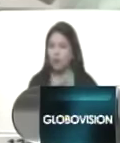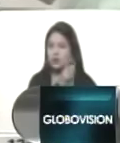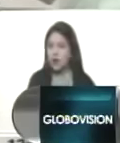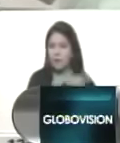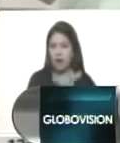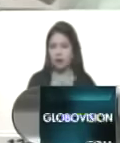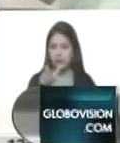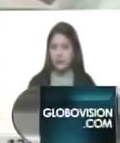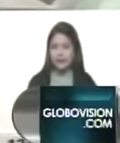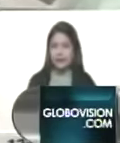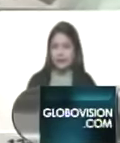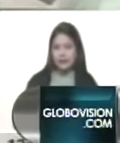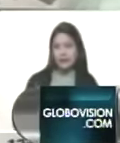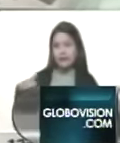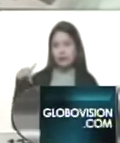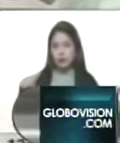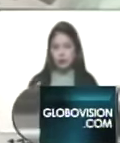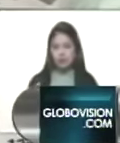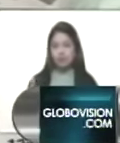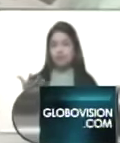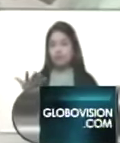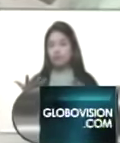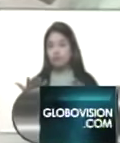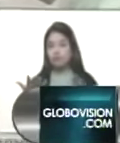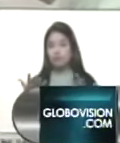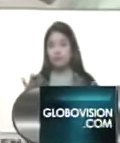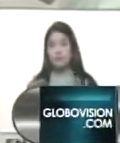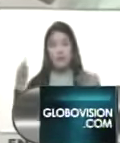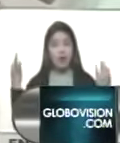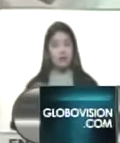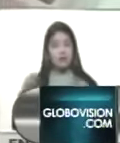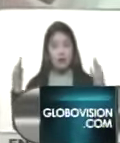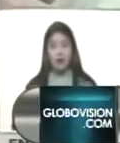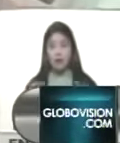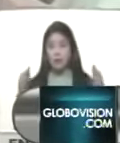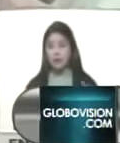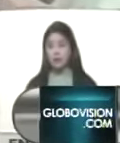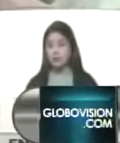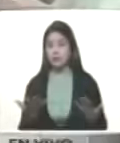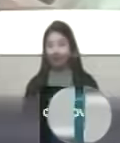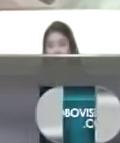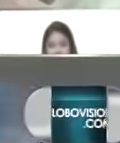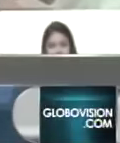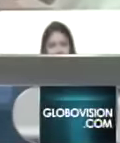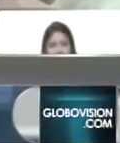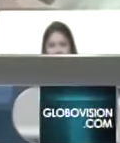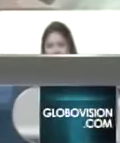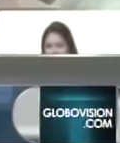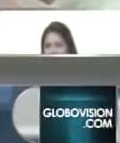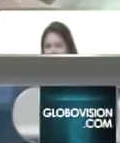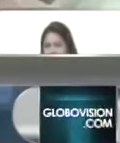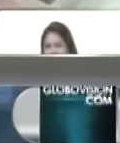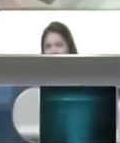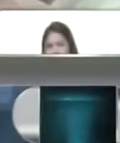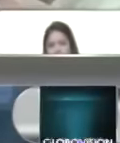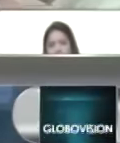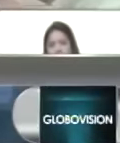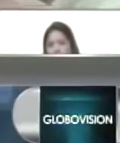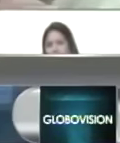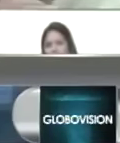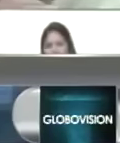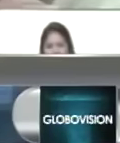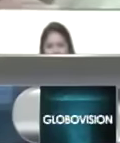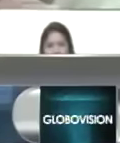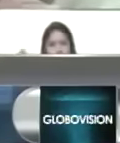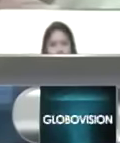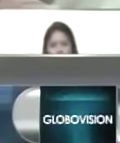refiero a quienes siempre suelen hacer comentarios y llevar noticias sobre